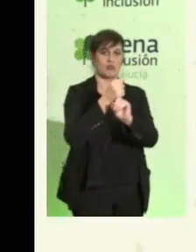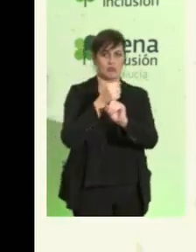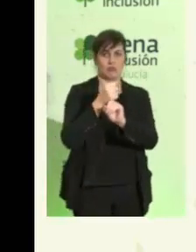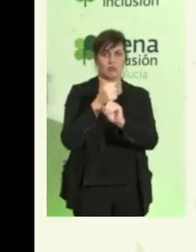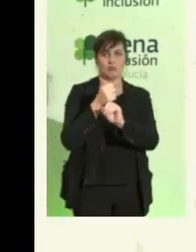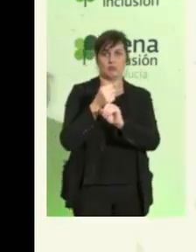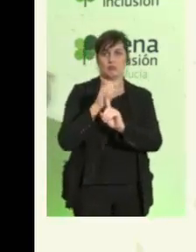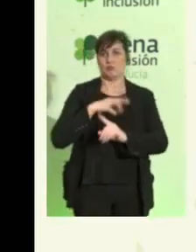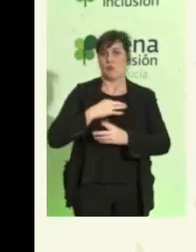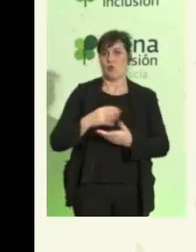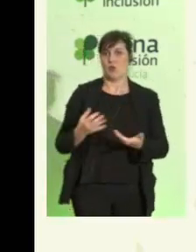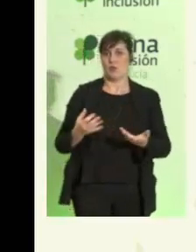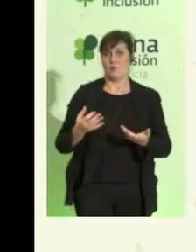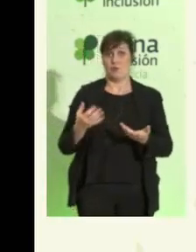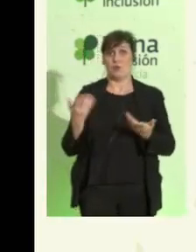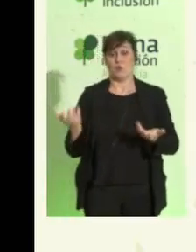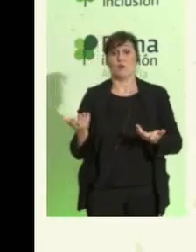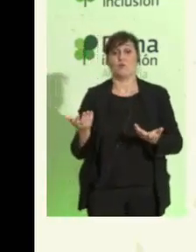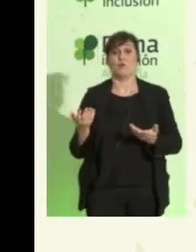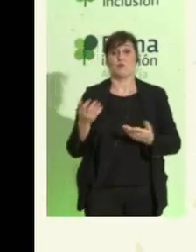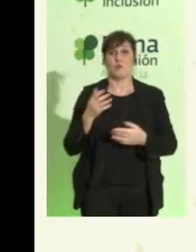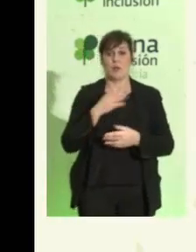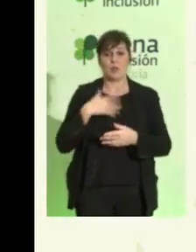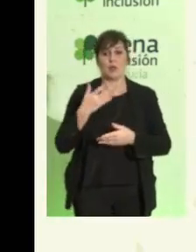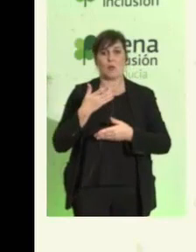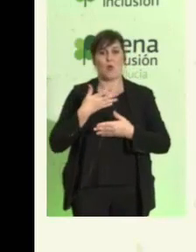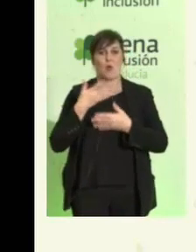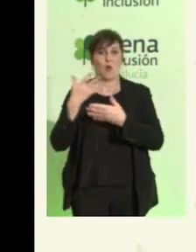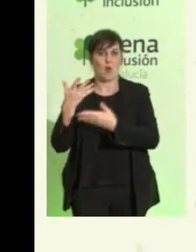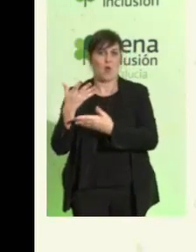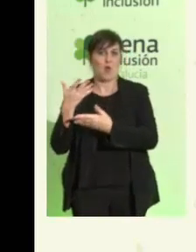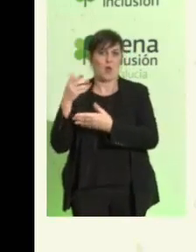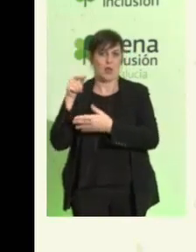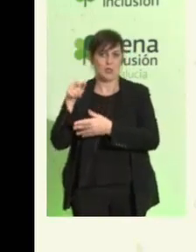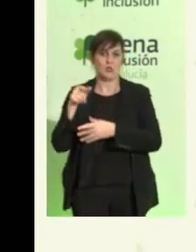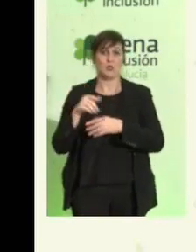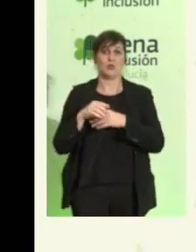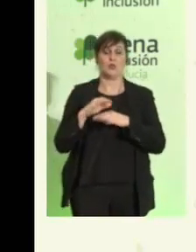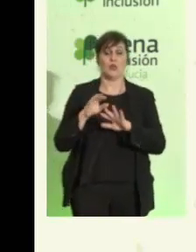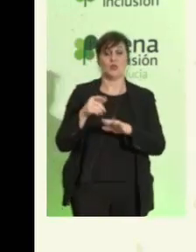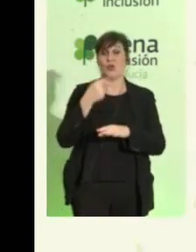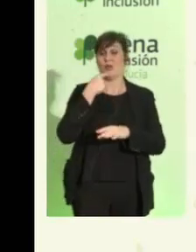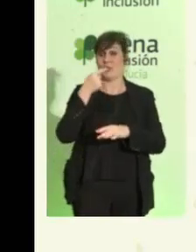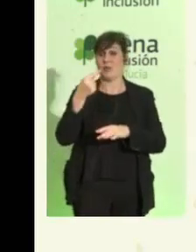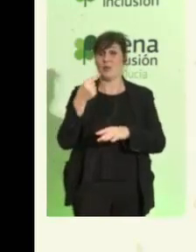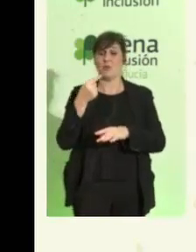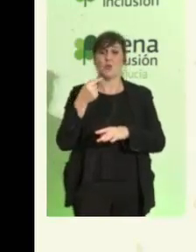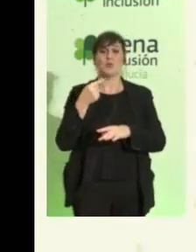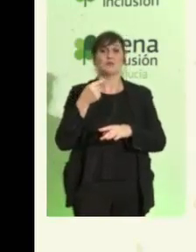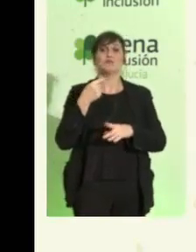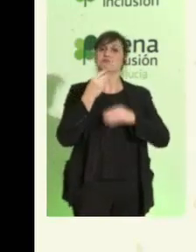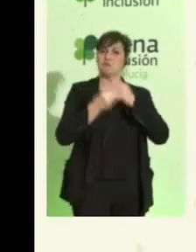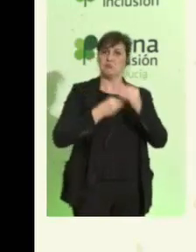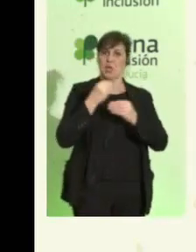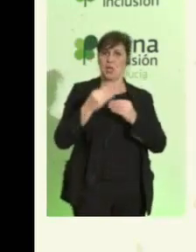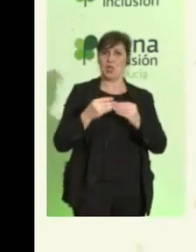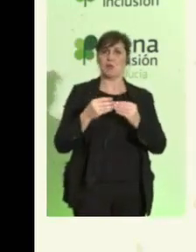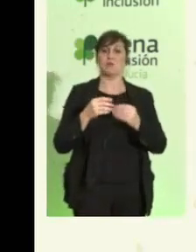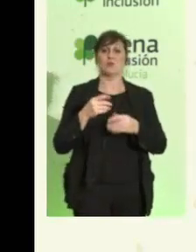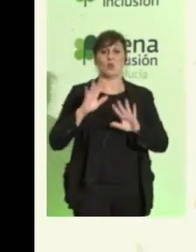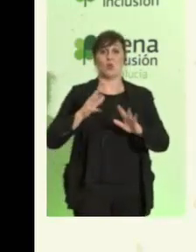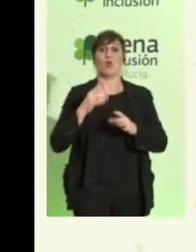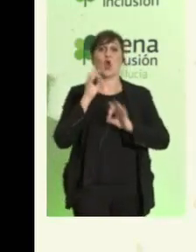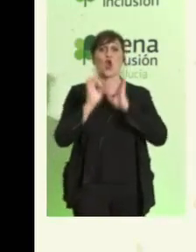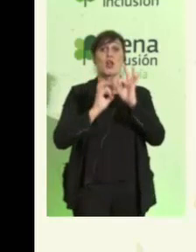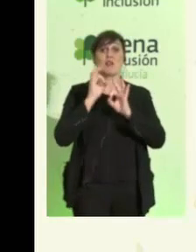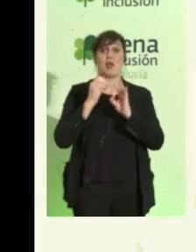pensamos que con estas tres cosas podíamos ayudar a las personas a tener una vida, a la gente. Y esto es lo que decidimos hacer. Así que creamos esta organización con